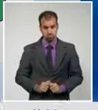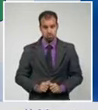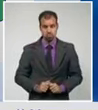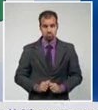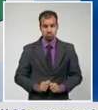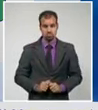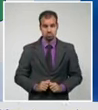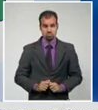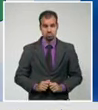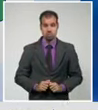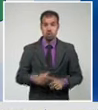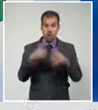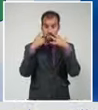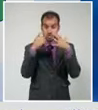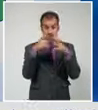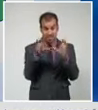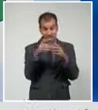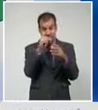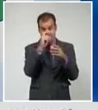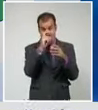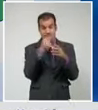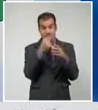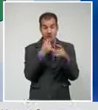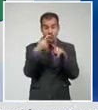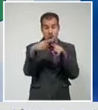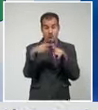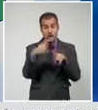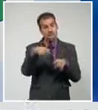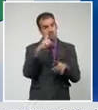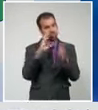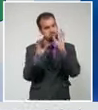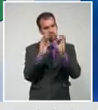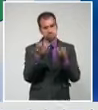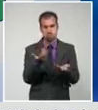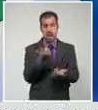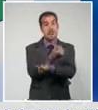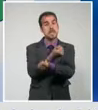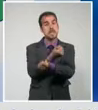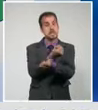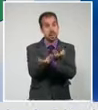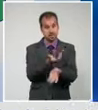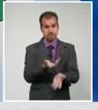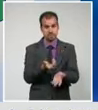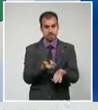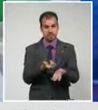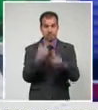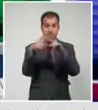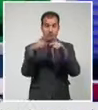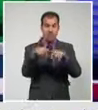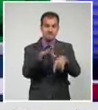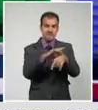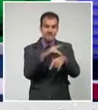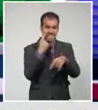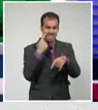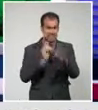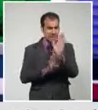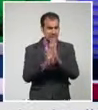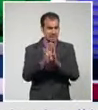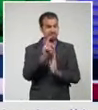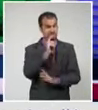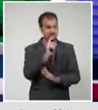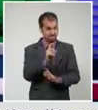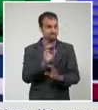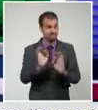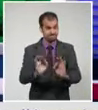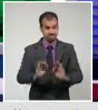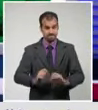que tiene este grupo de edad es los riesgos que tiene para una evolución no favorable